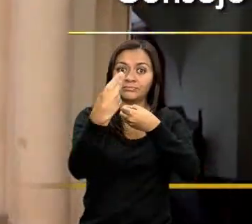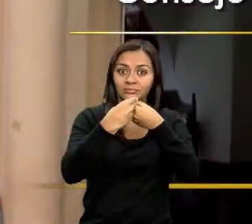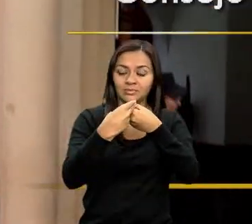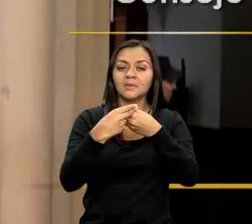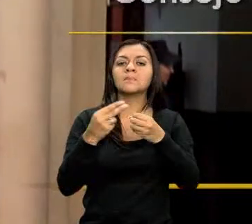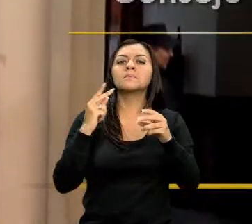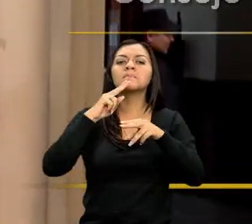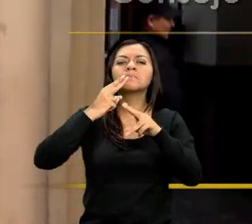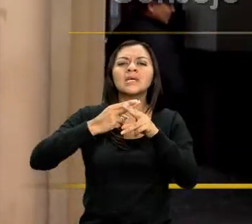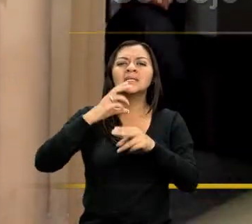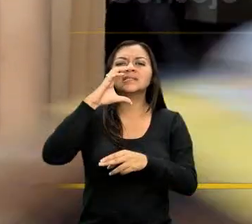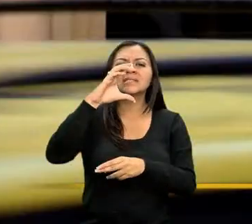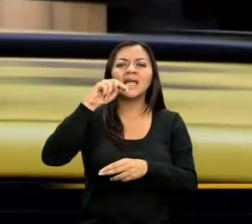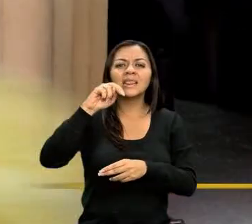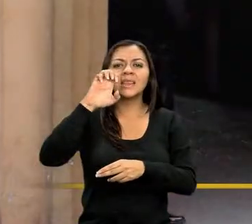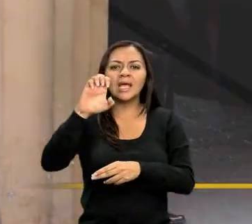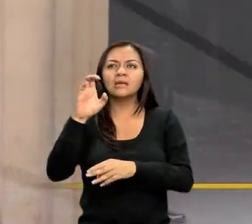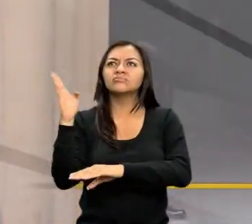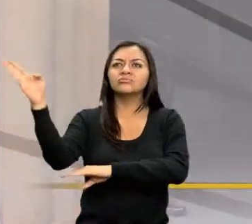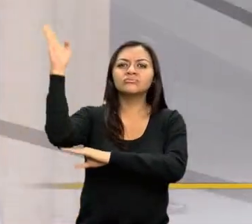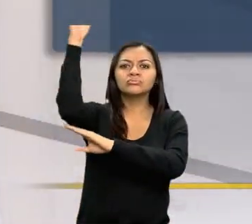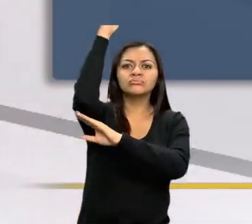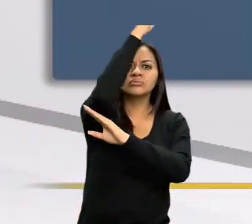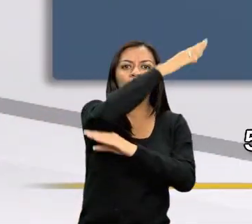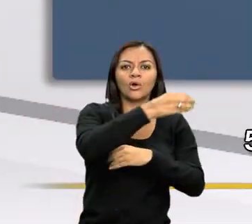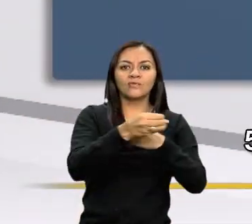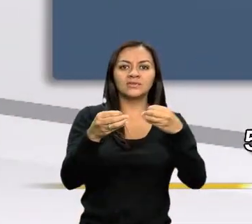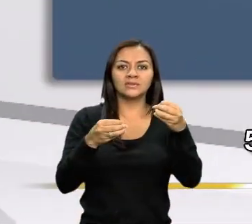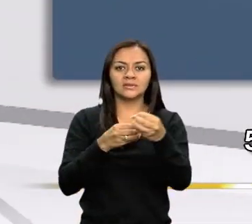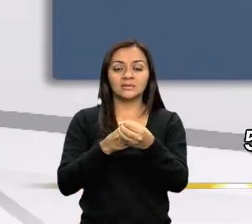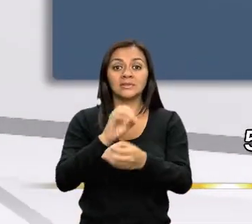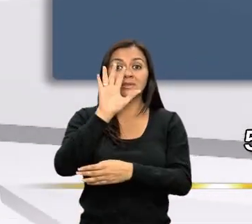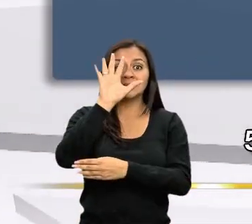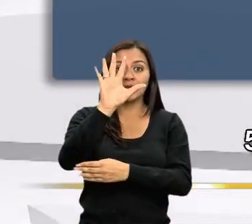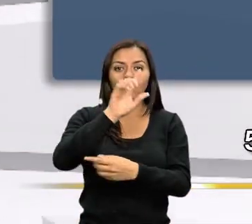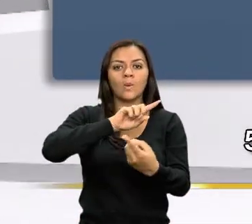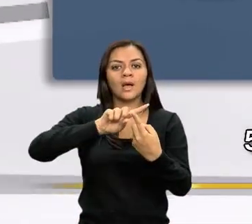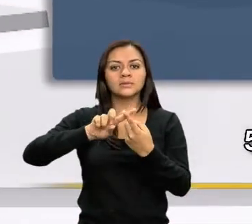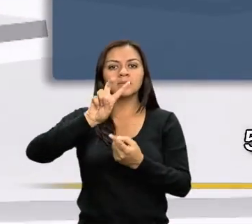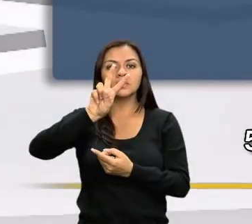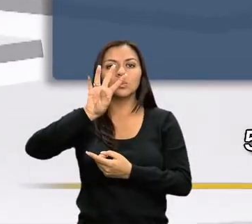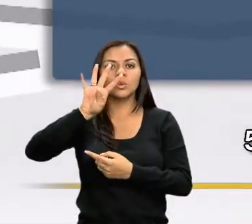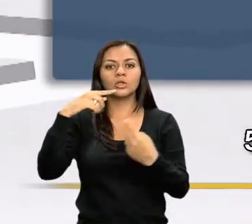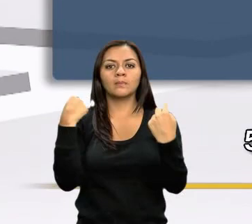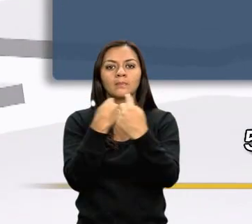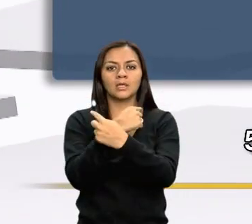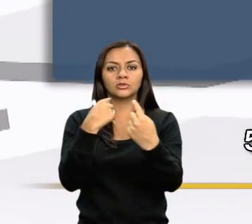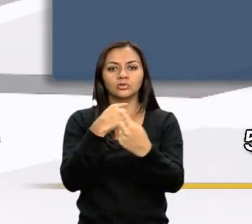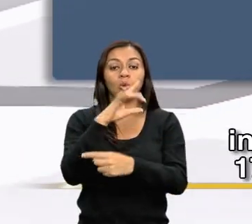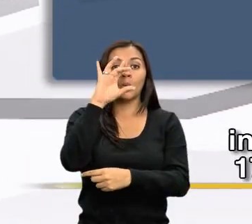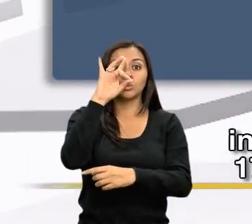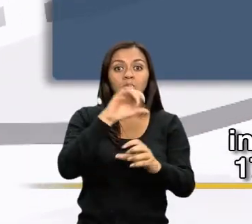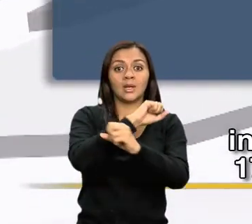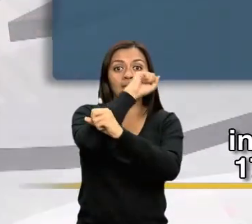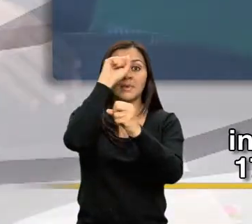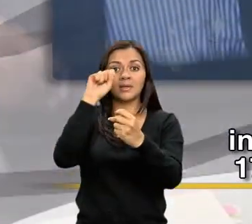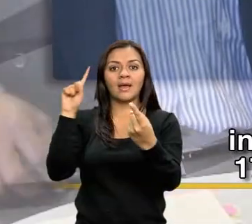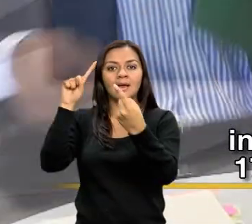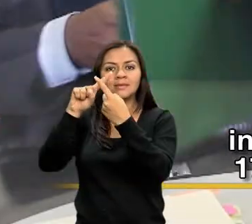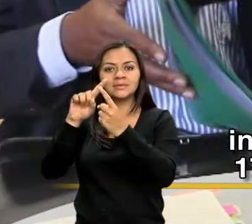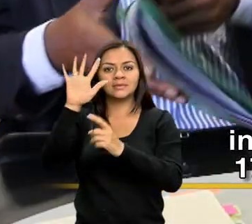del Consejo Nacional Electoral en todo el país, desde el 5 hasta el 24 de marzo, de lunes a domingo, de 8:30